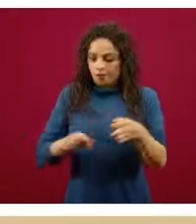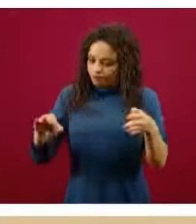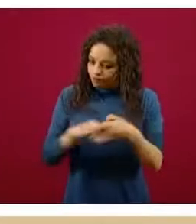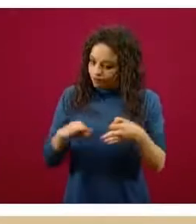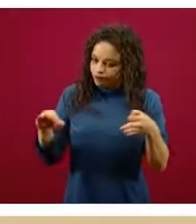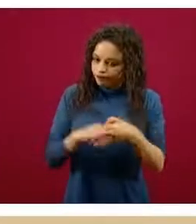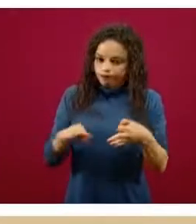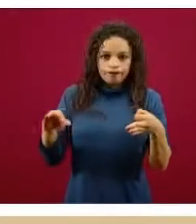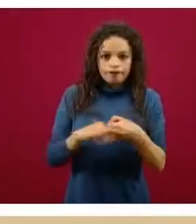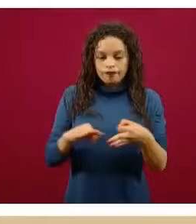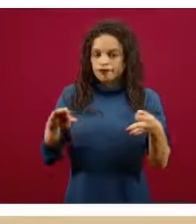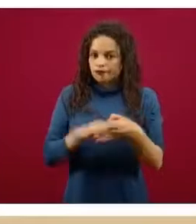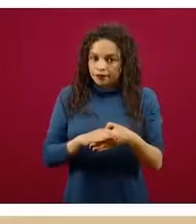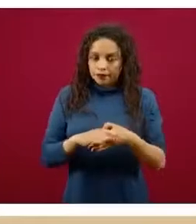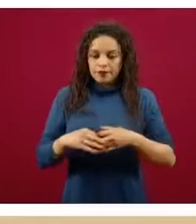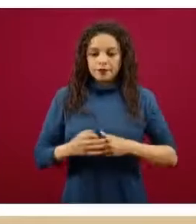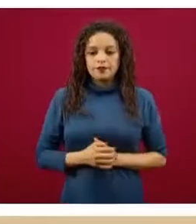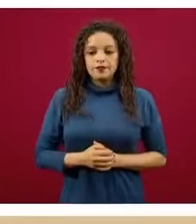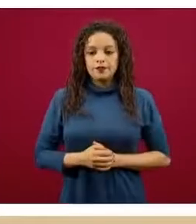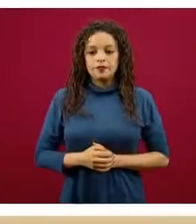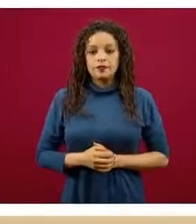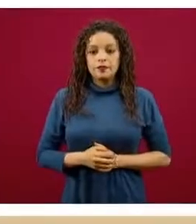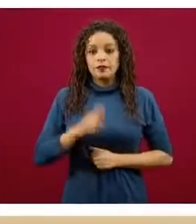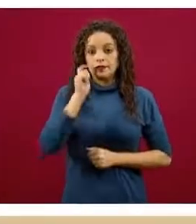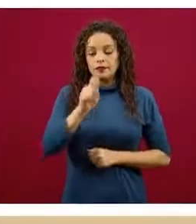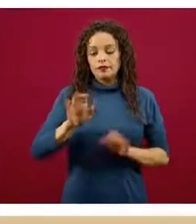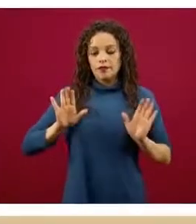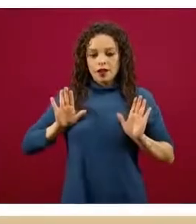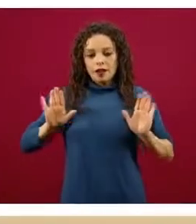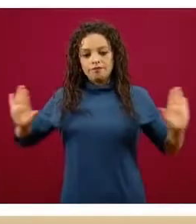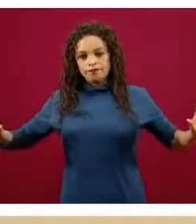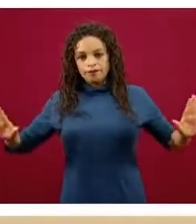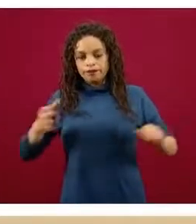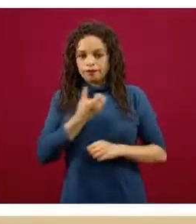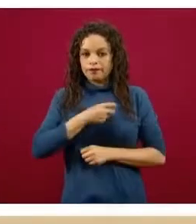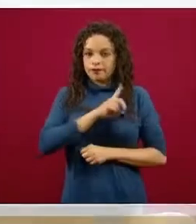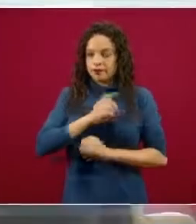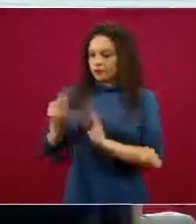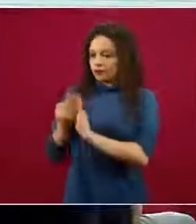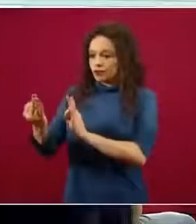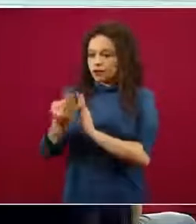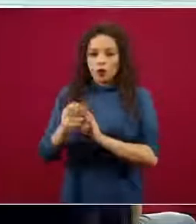frecuente, la sana distancia a pesar del uso del cubreboca,